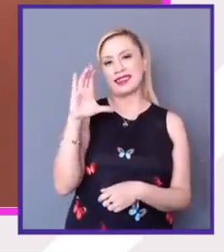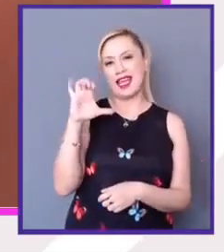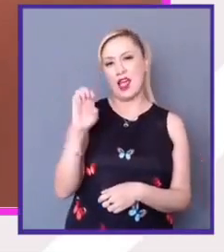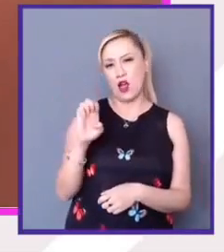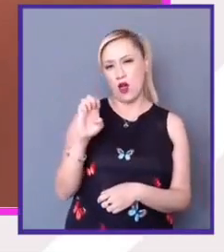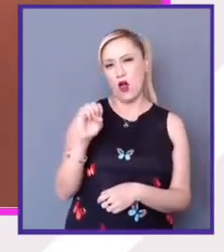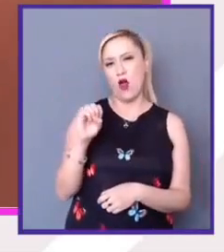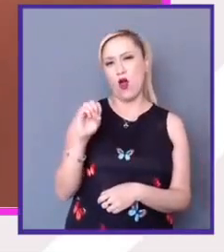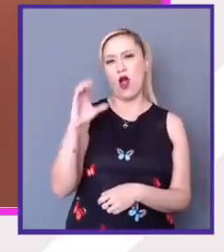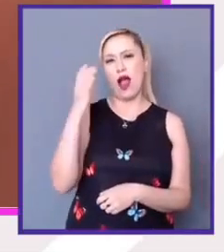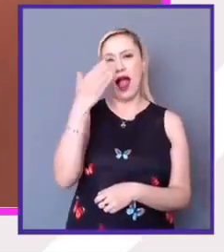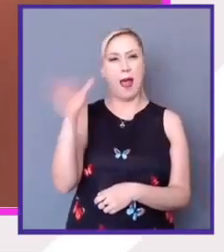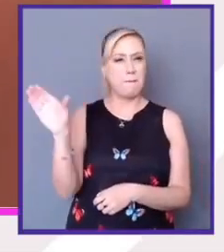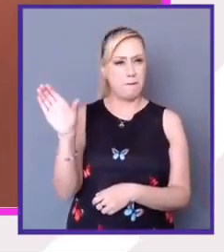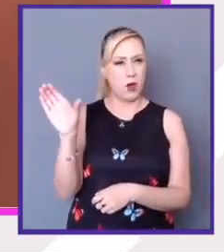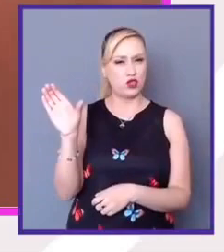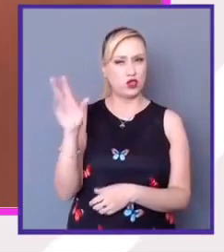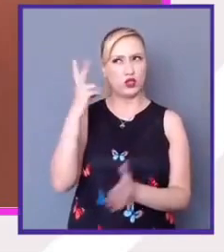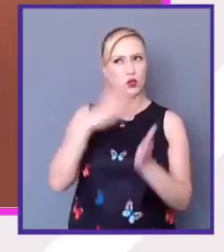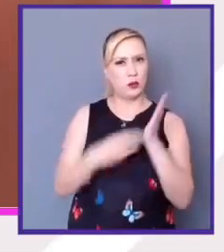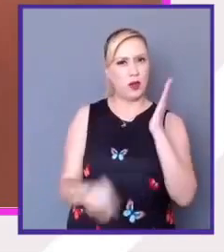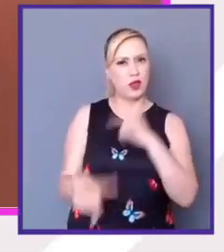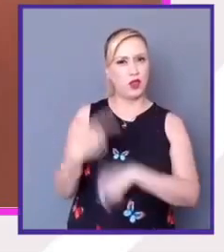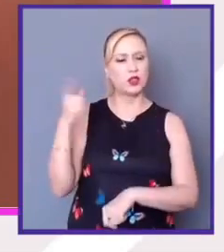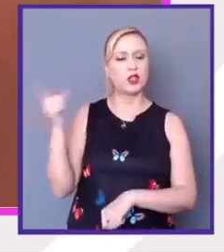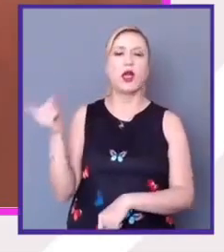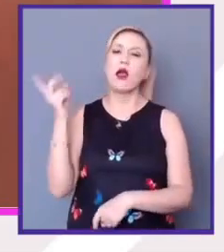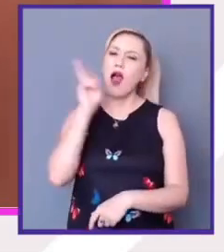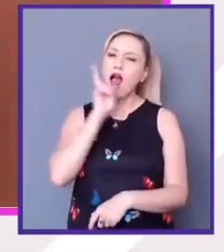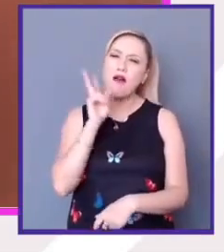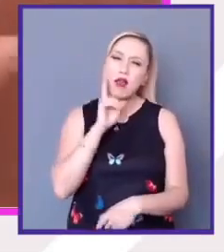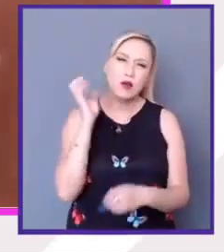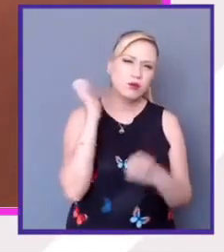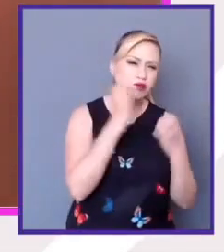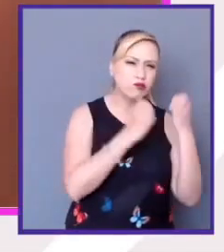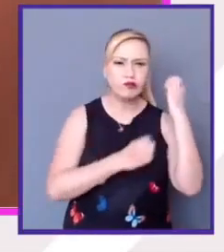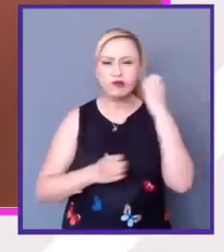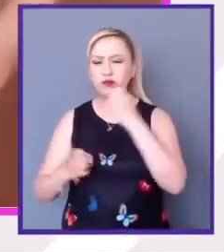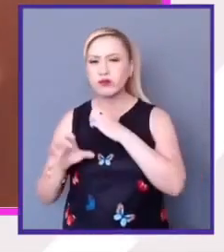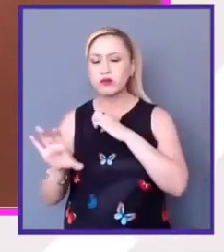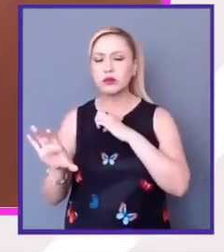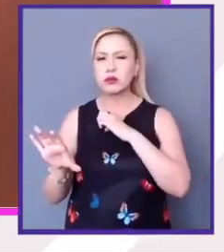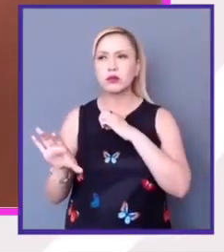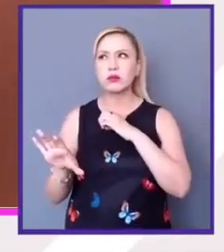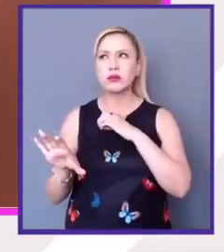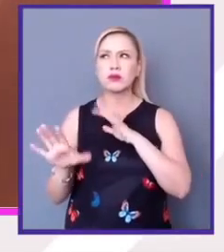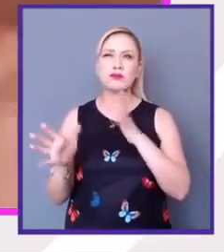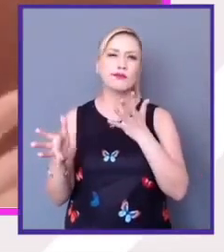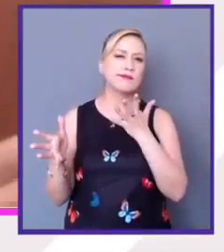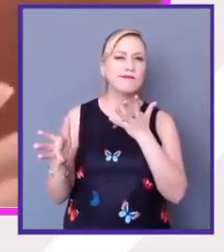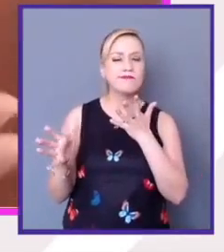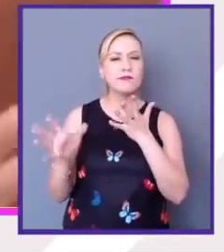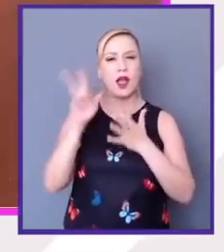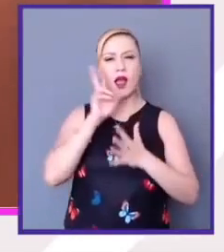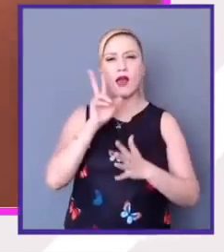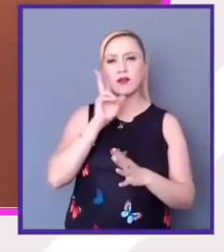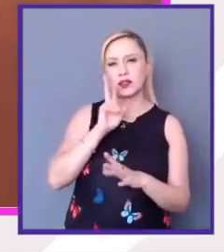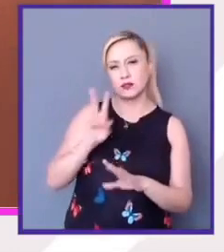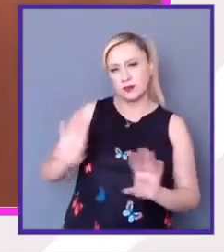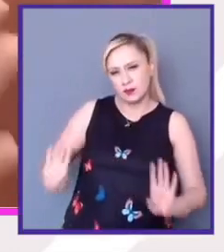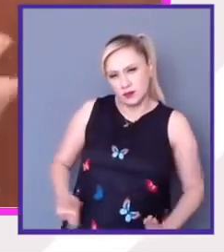2012, hicieron un estudio en el que eligieron digamos, un perfil de currículums,